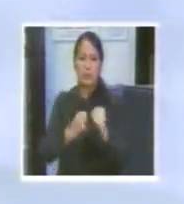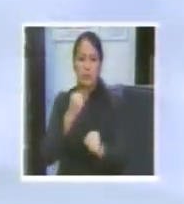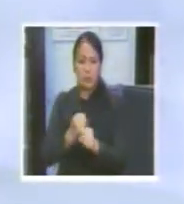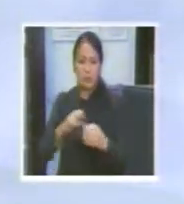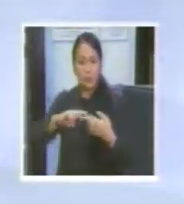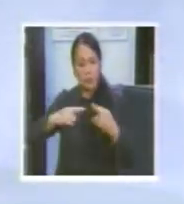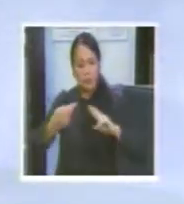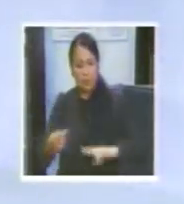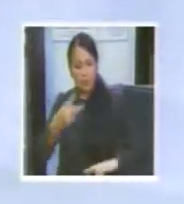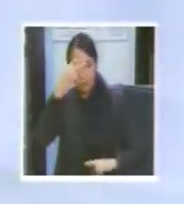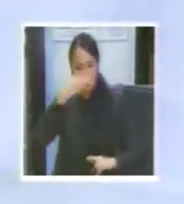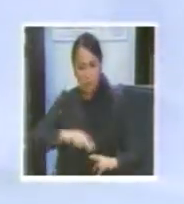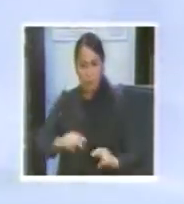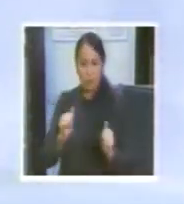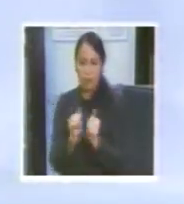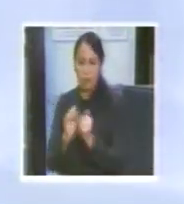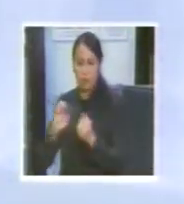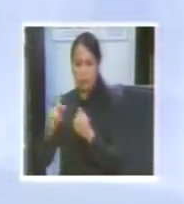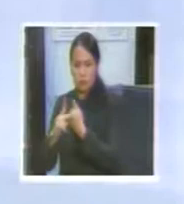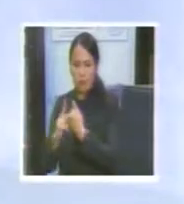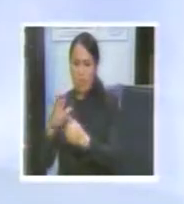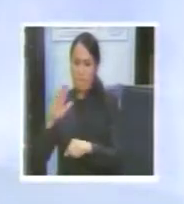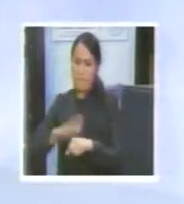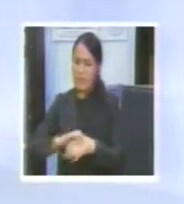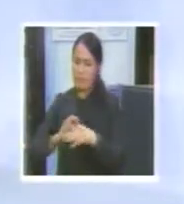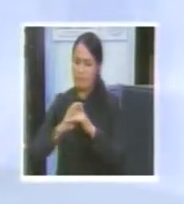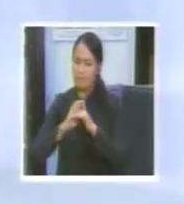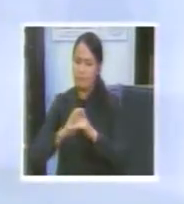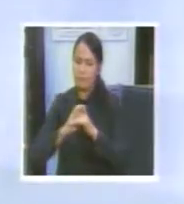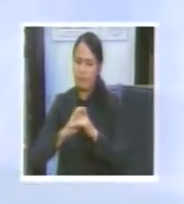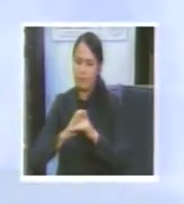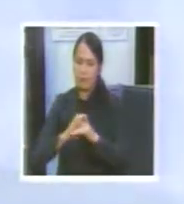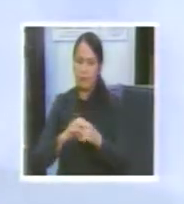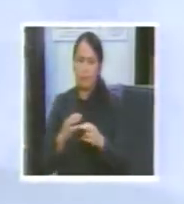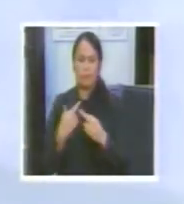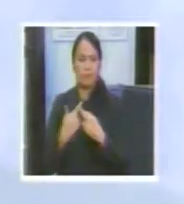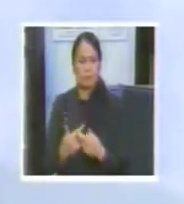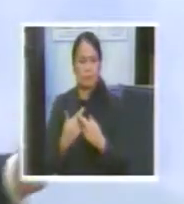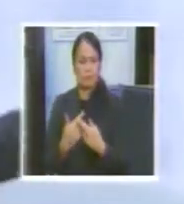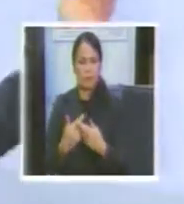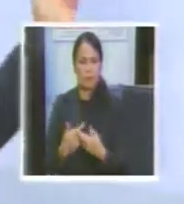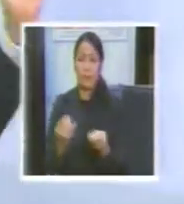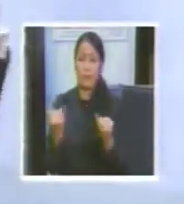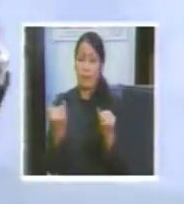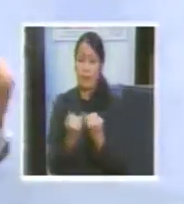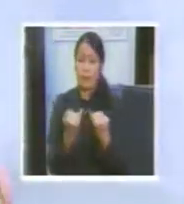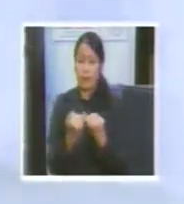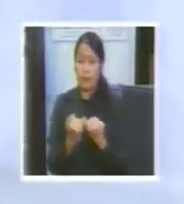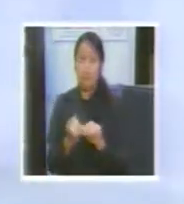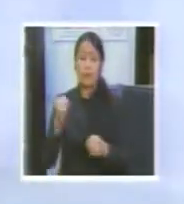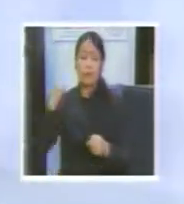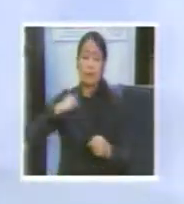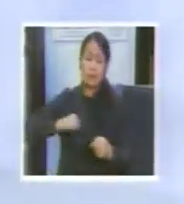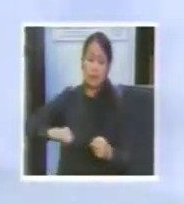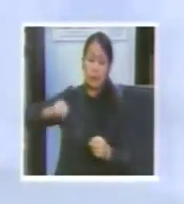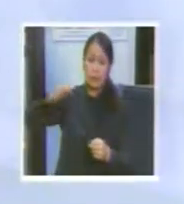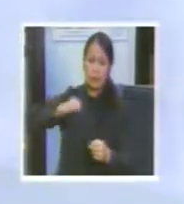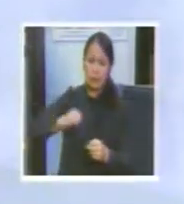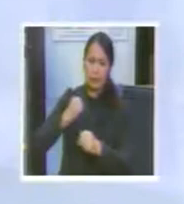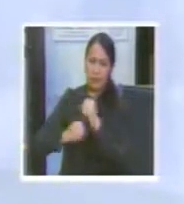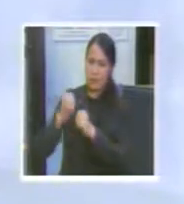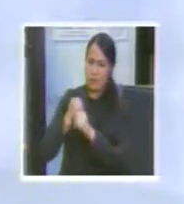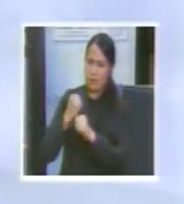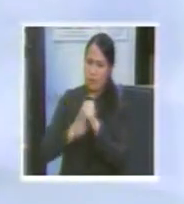y México se va a profundizar, se va a enriquecer, y como ha sido durante muchos siglos y muchos